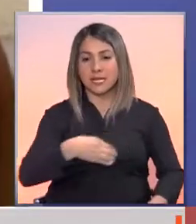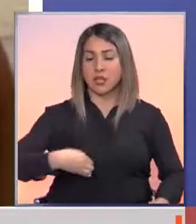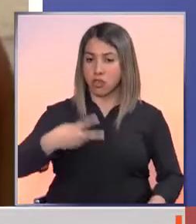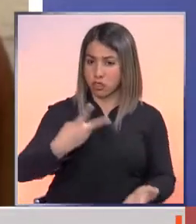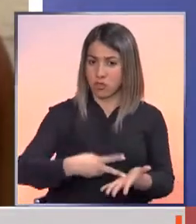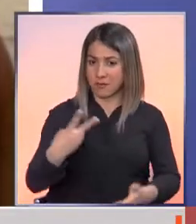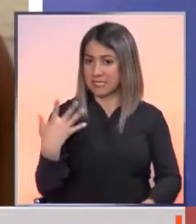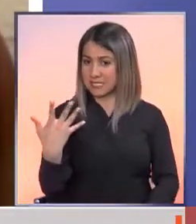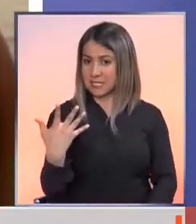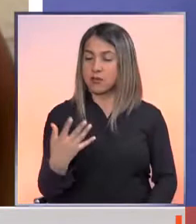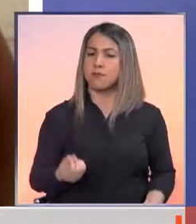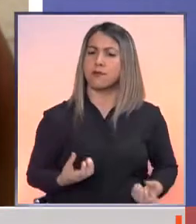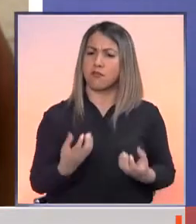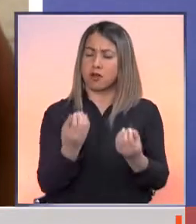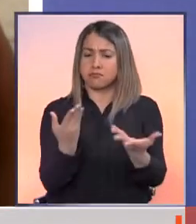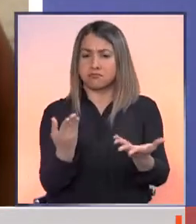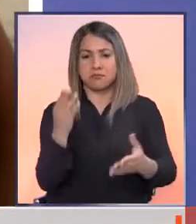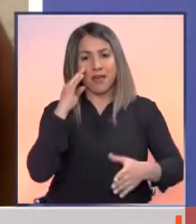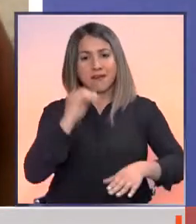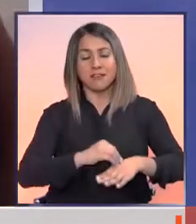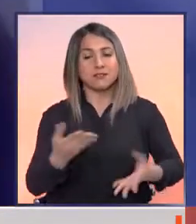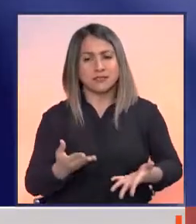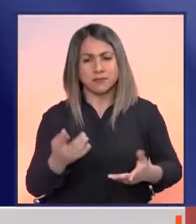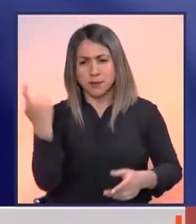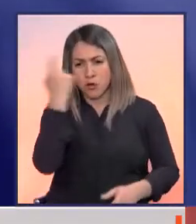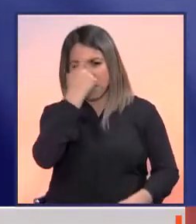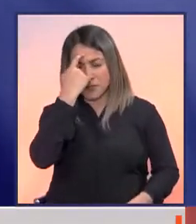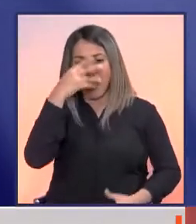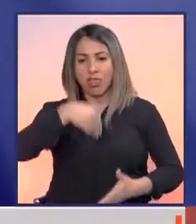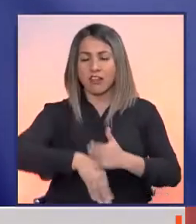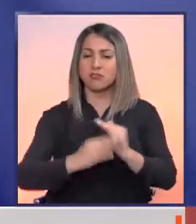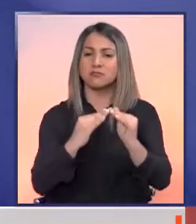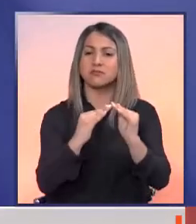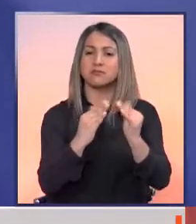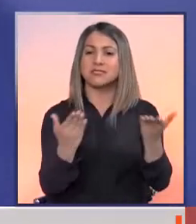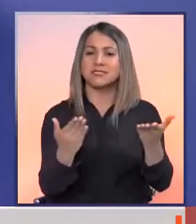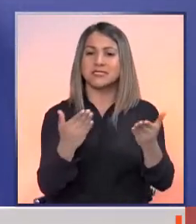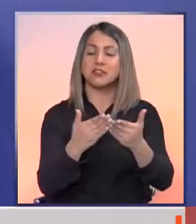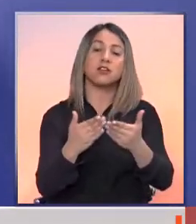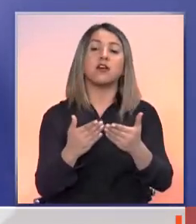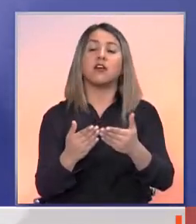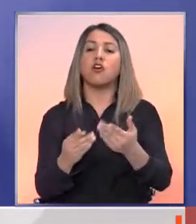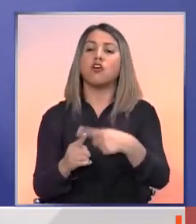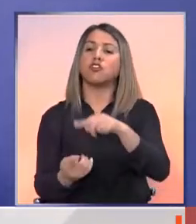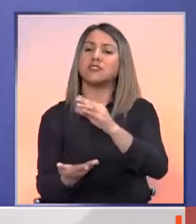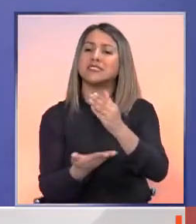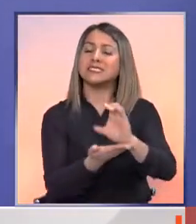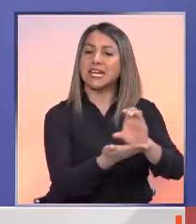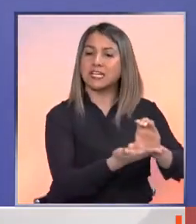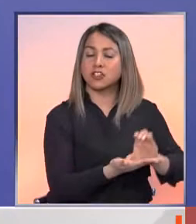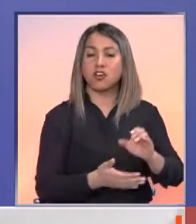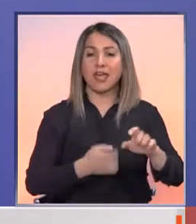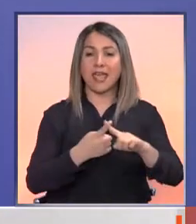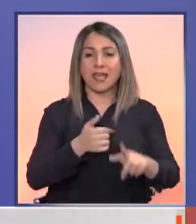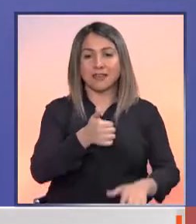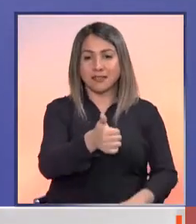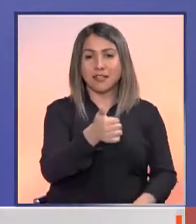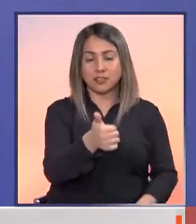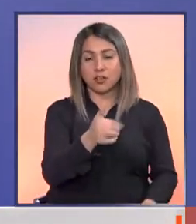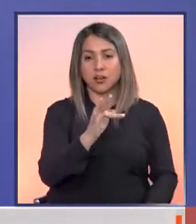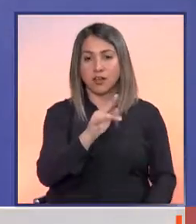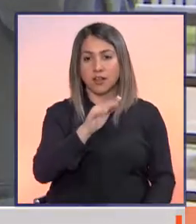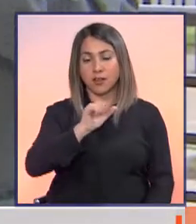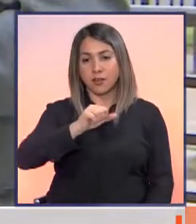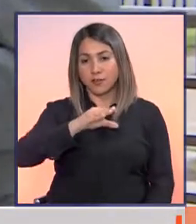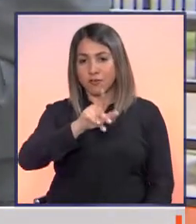generaron alarma respecto de lo que ha sucedido al interior del sename y sus centros colaboradores pero para el ex director del organismo francisco